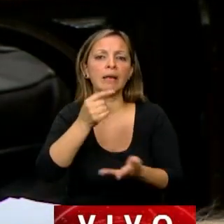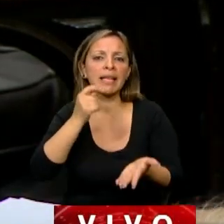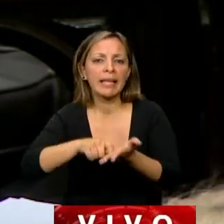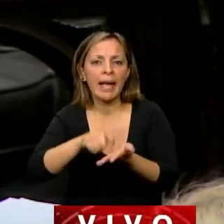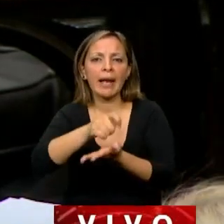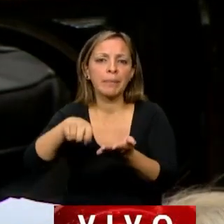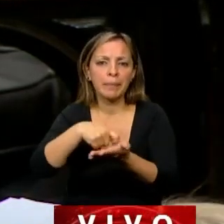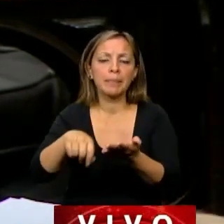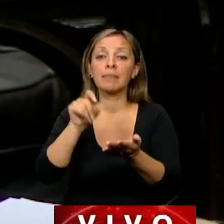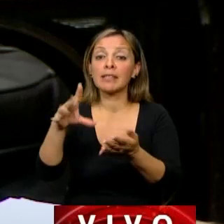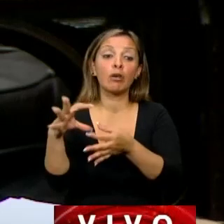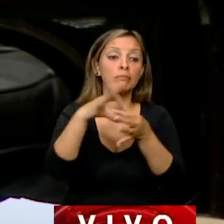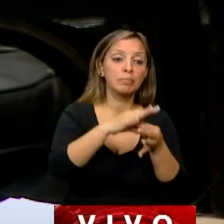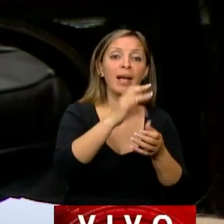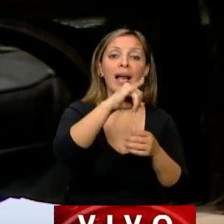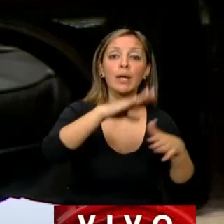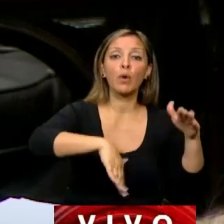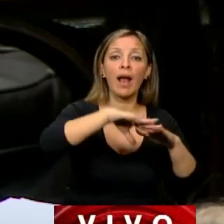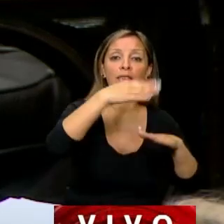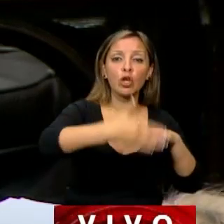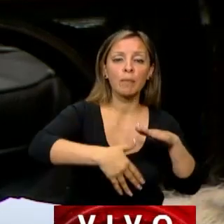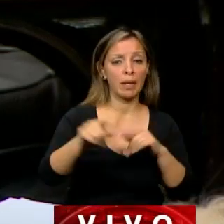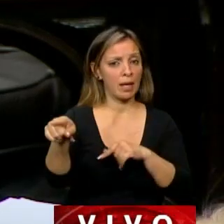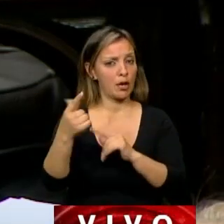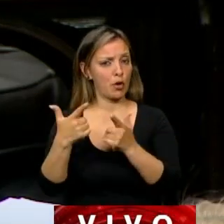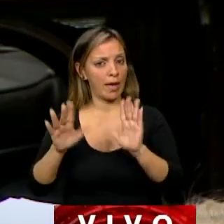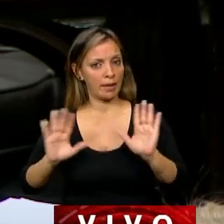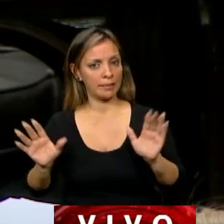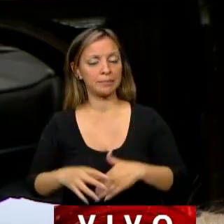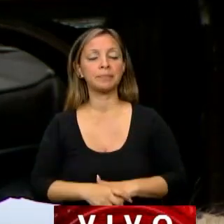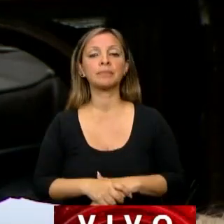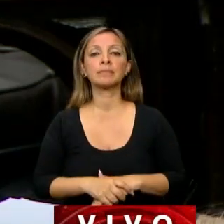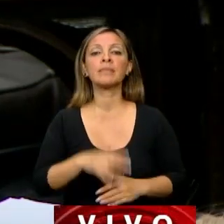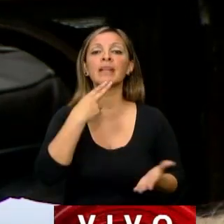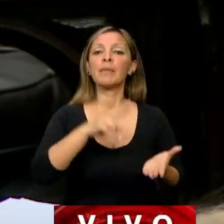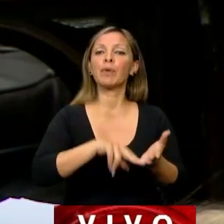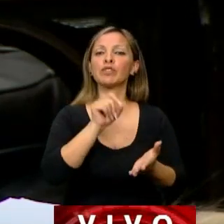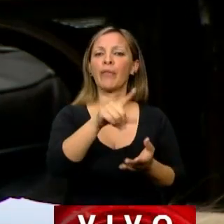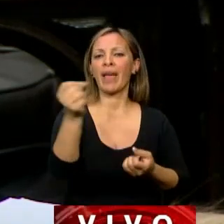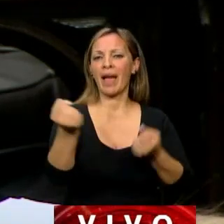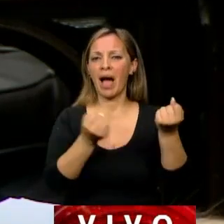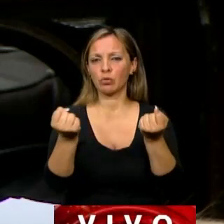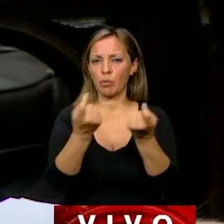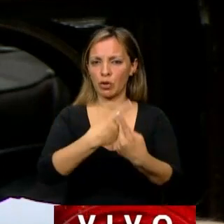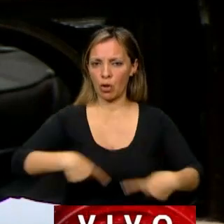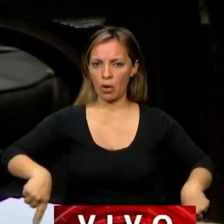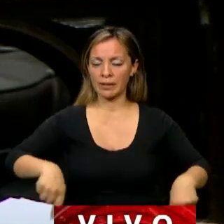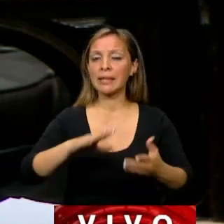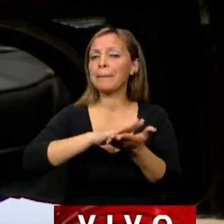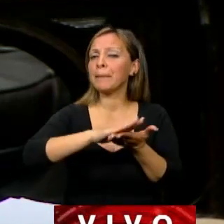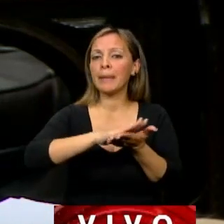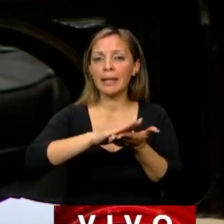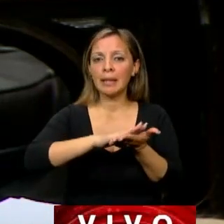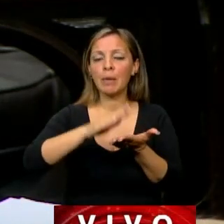la alícuota máxima el impuesto a los automotores determina como base imponible como mínimo